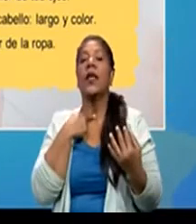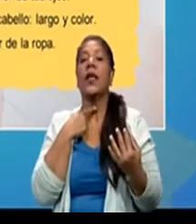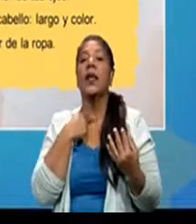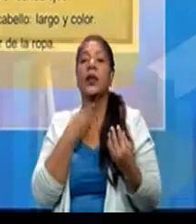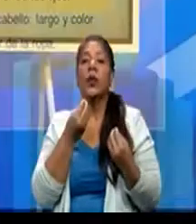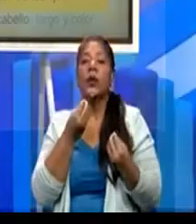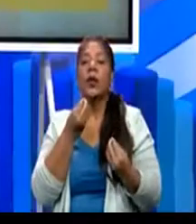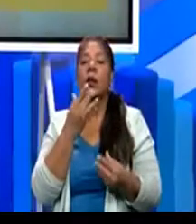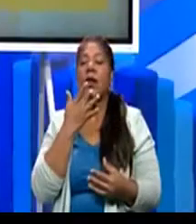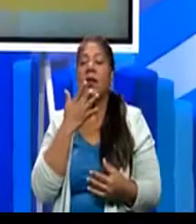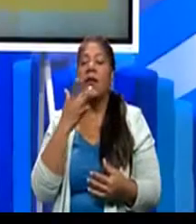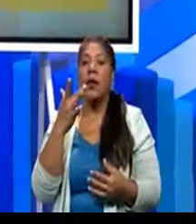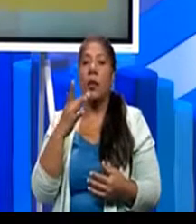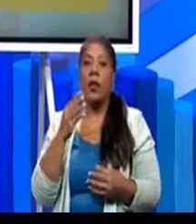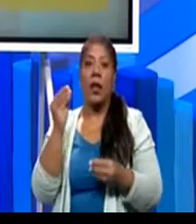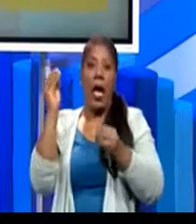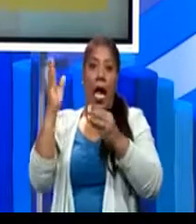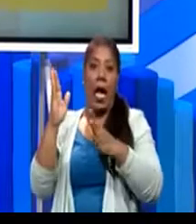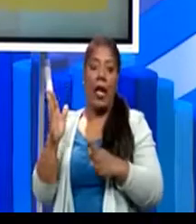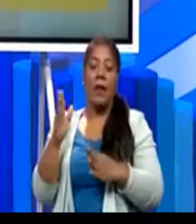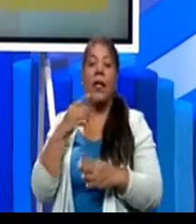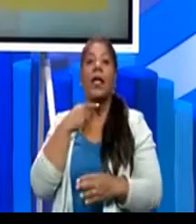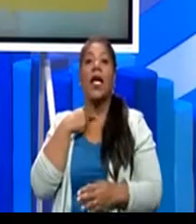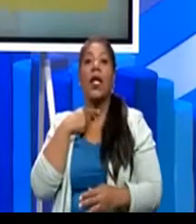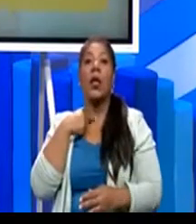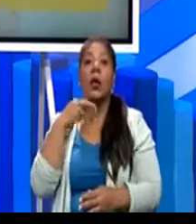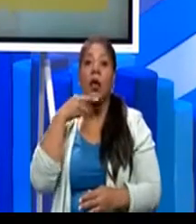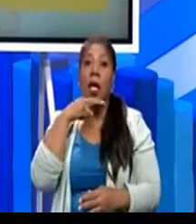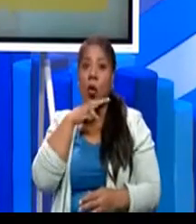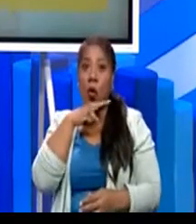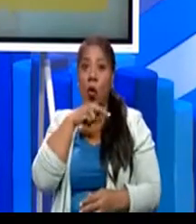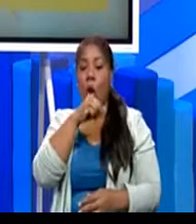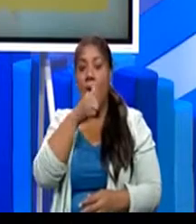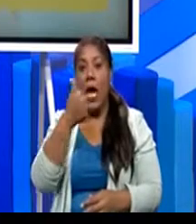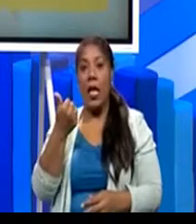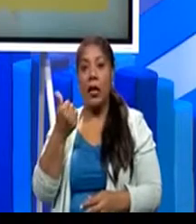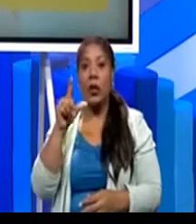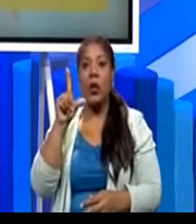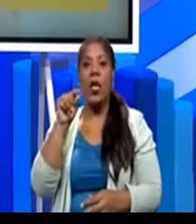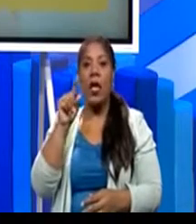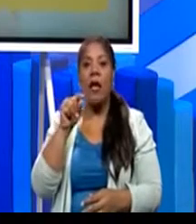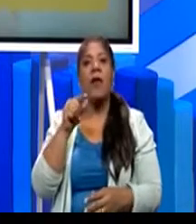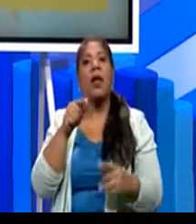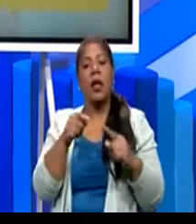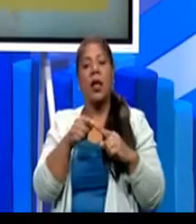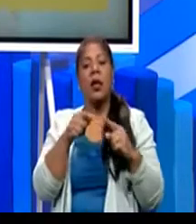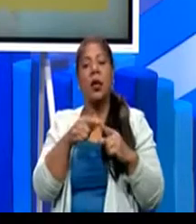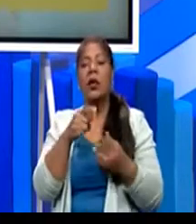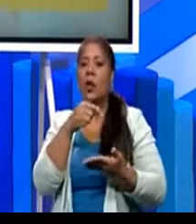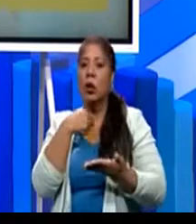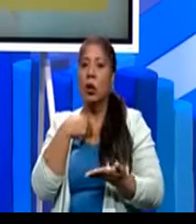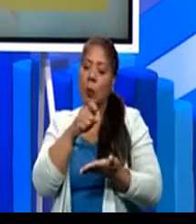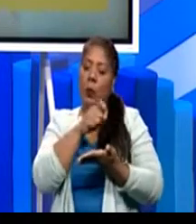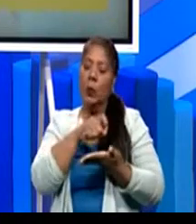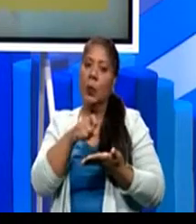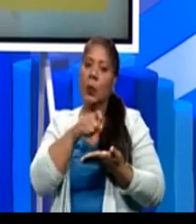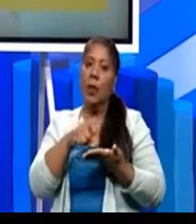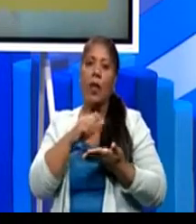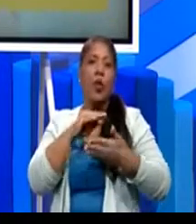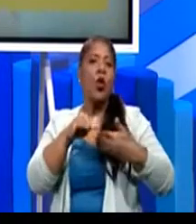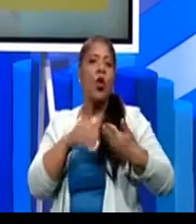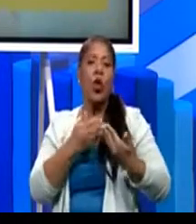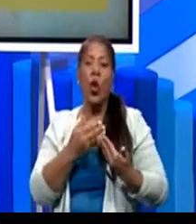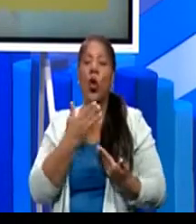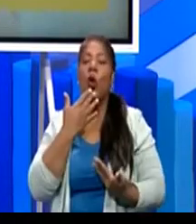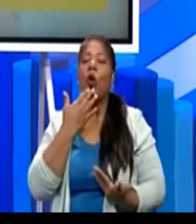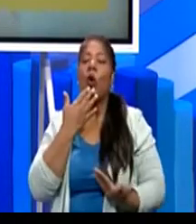mí me guste el rojo, me guste el verde o me guste el azul. Entonces yo voy a escribir todos esos datitos porque ustedes me van a mostrar